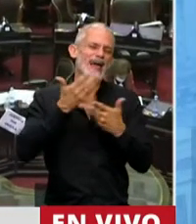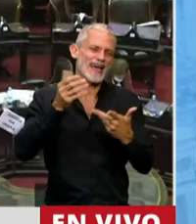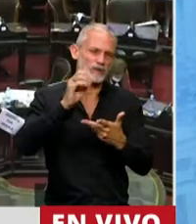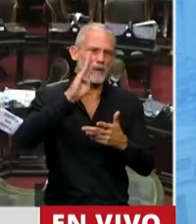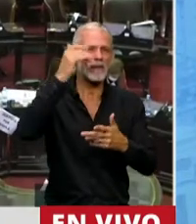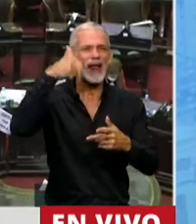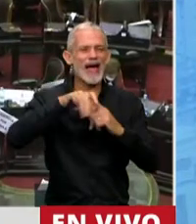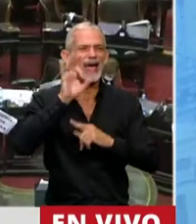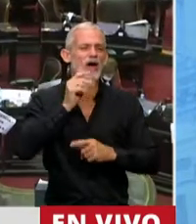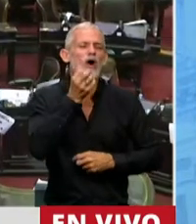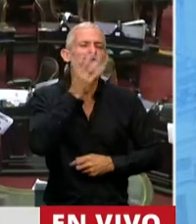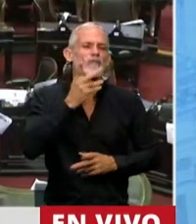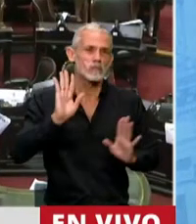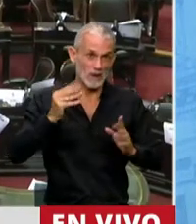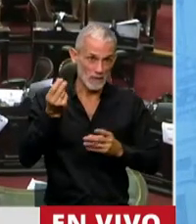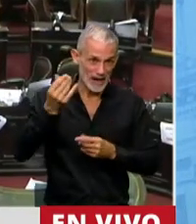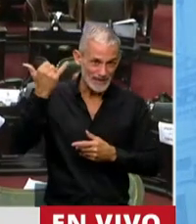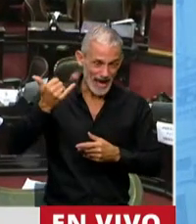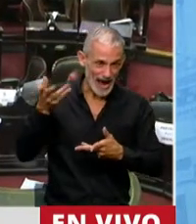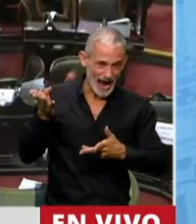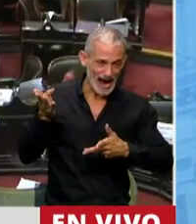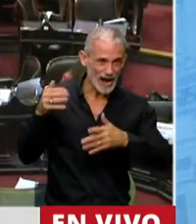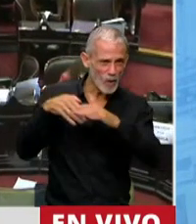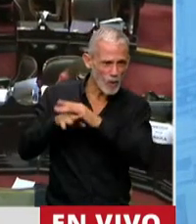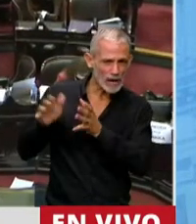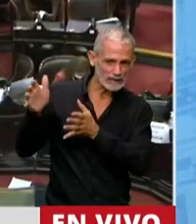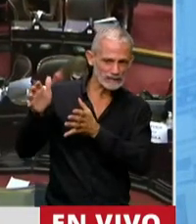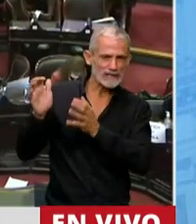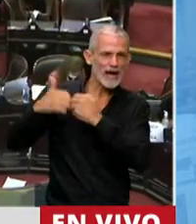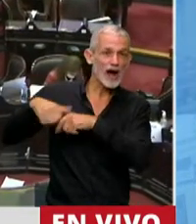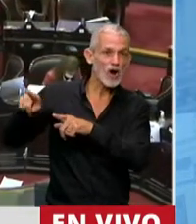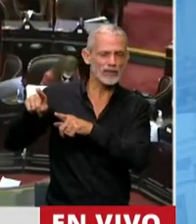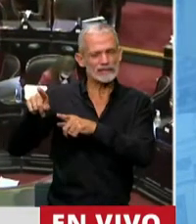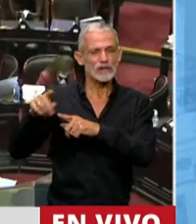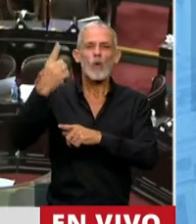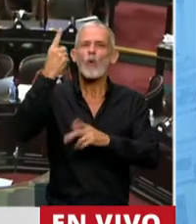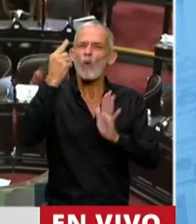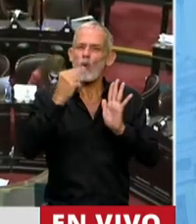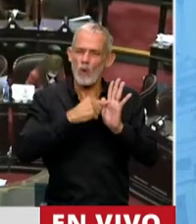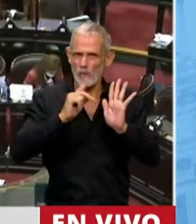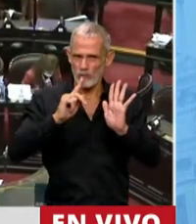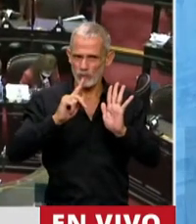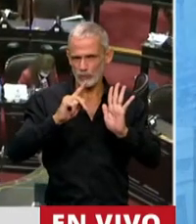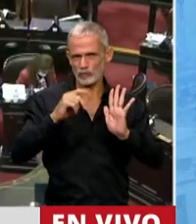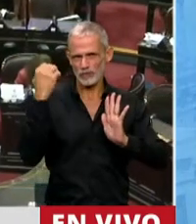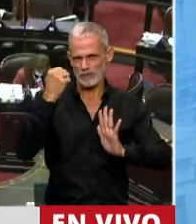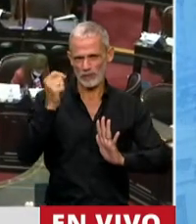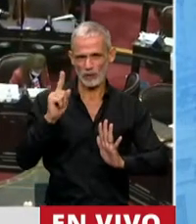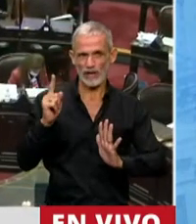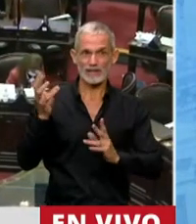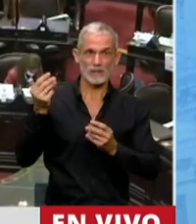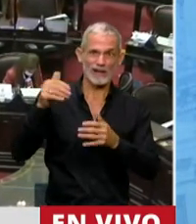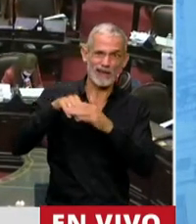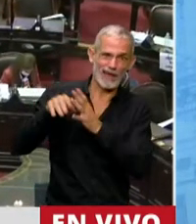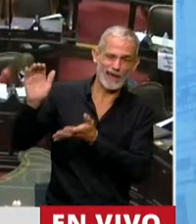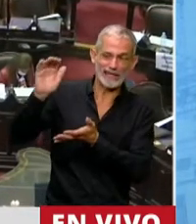el sinceramiento fiscal, como lo queramos llamar, que es una de las medidas. Seguramente lo